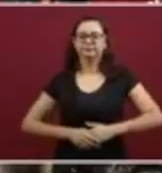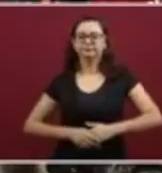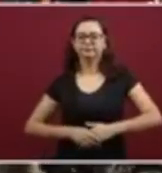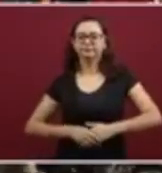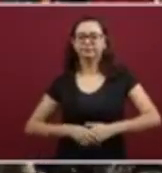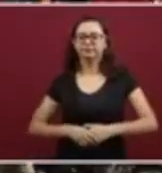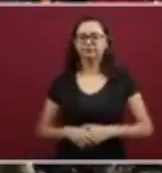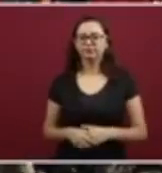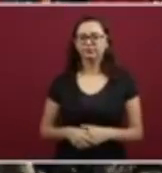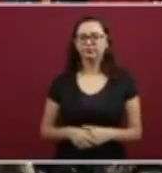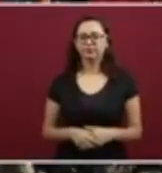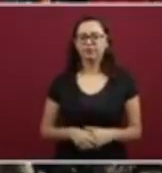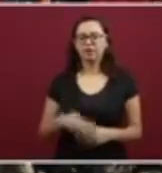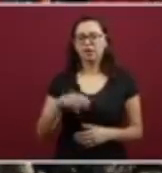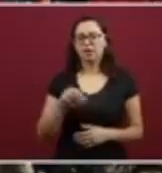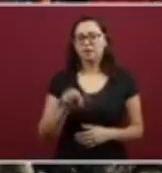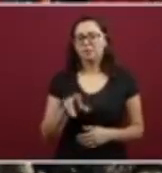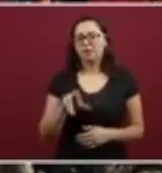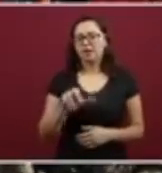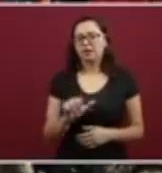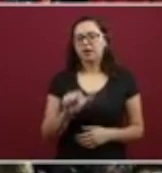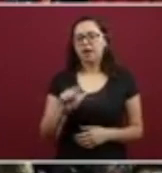Mario Alberto Villanueva Rivas.